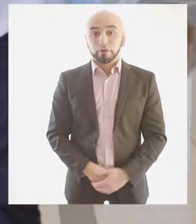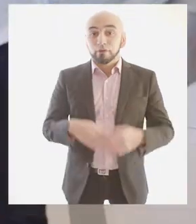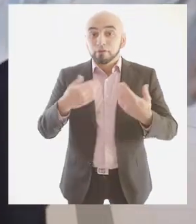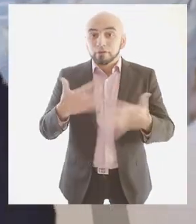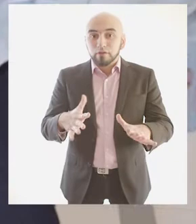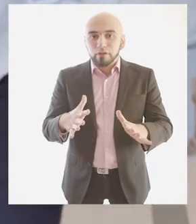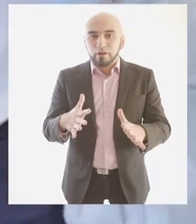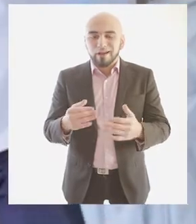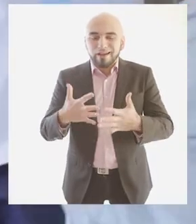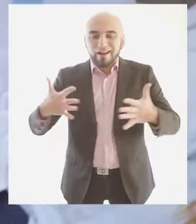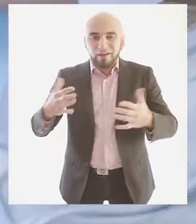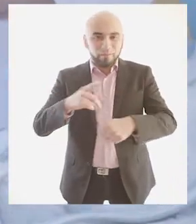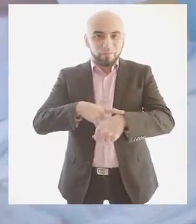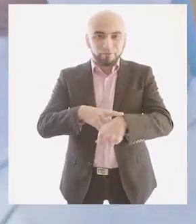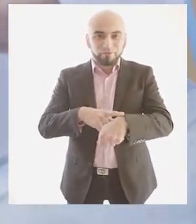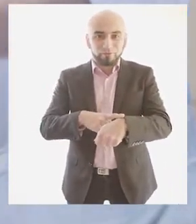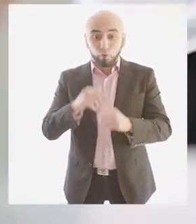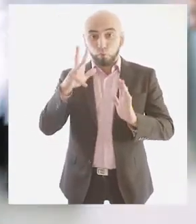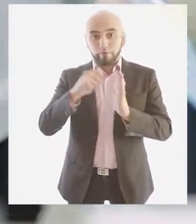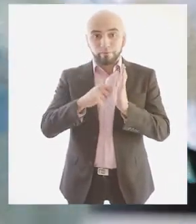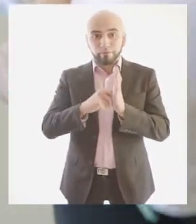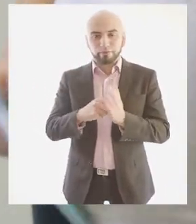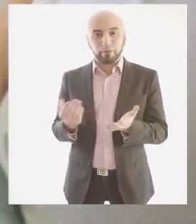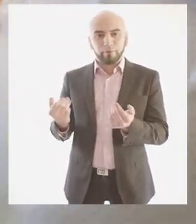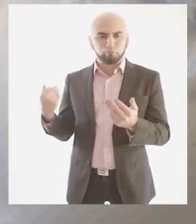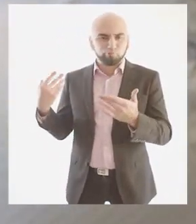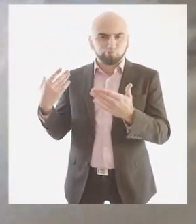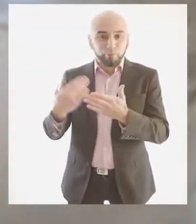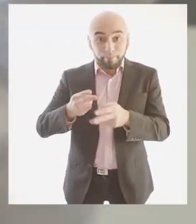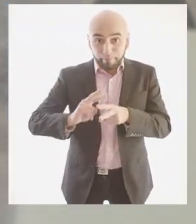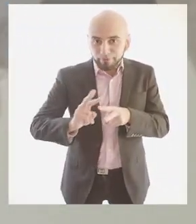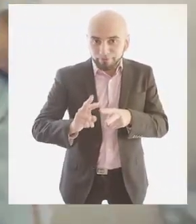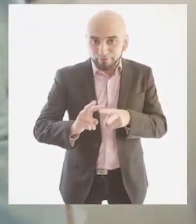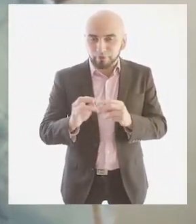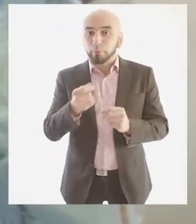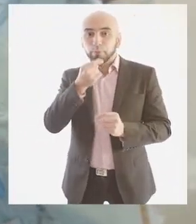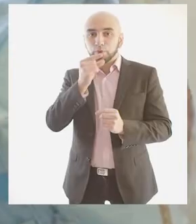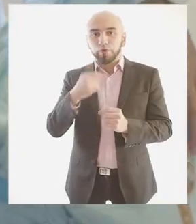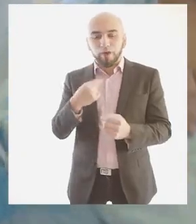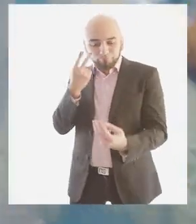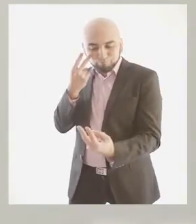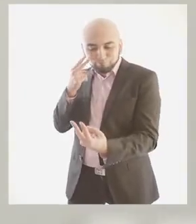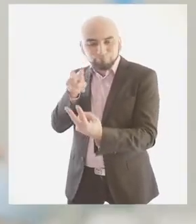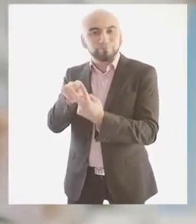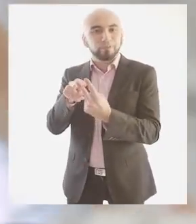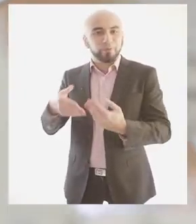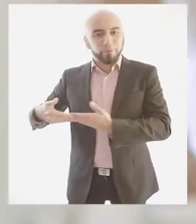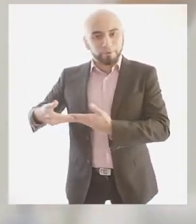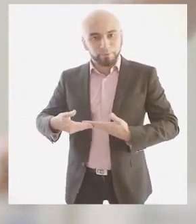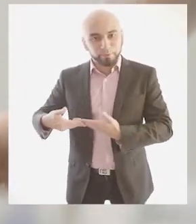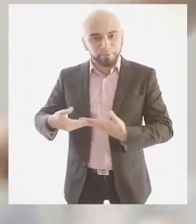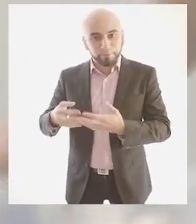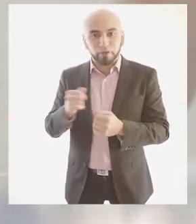Ha llegado el gran día. Después de 9 meses de espera y preparación, está muy cerca de conocer a su guagua. No vas a